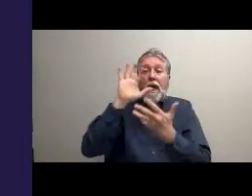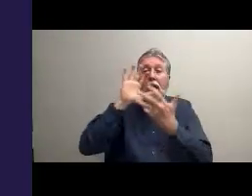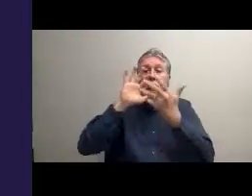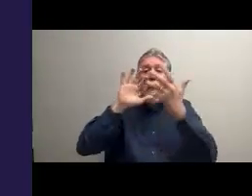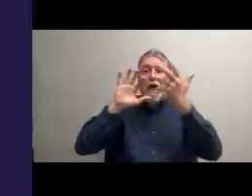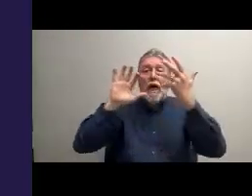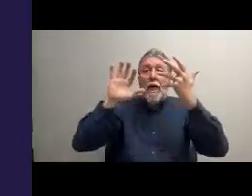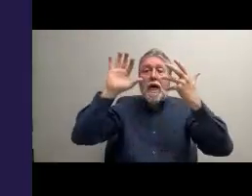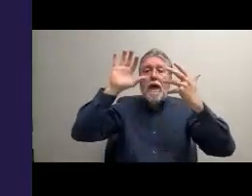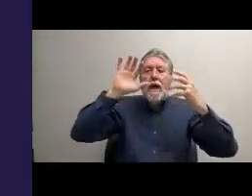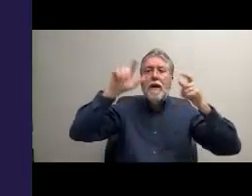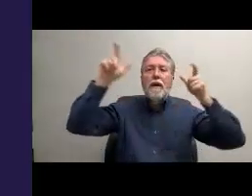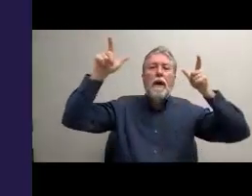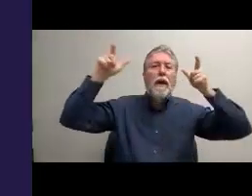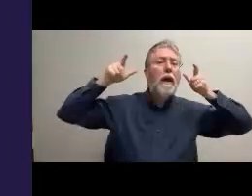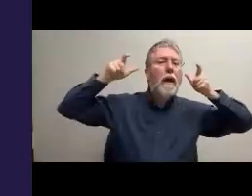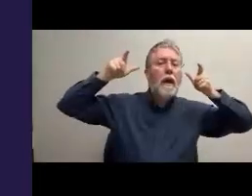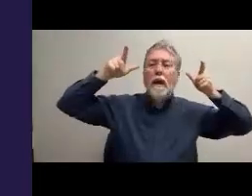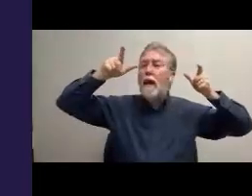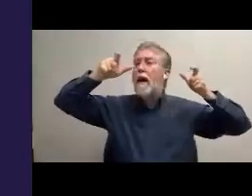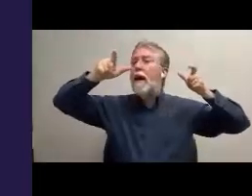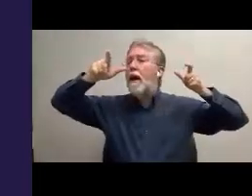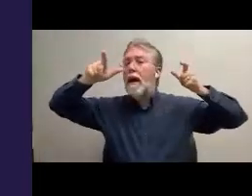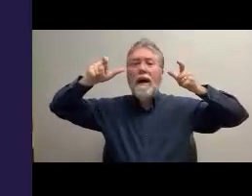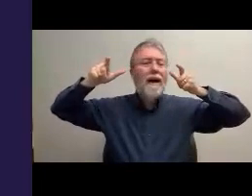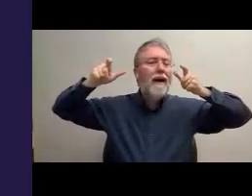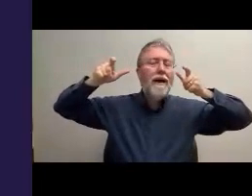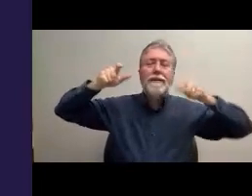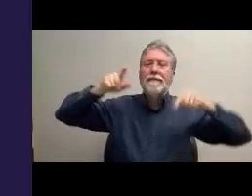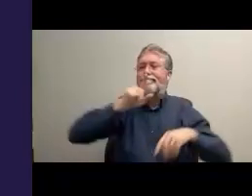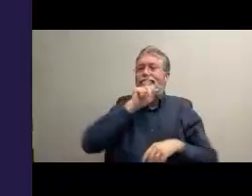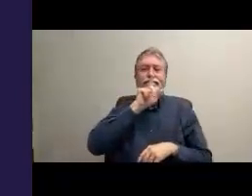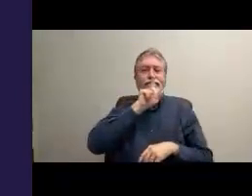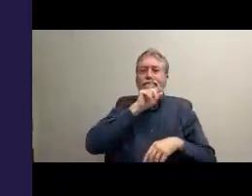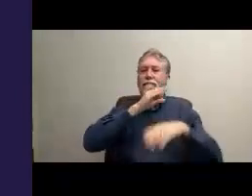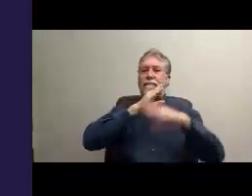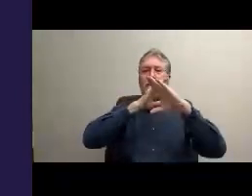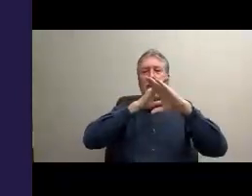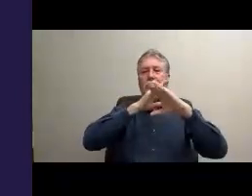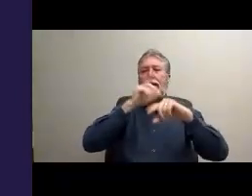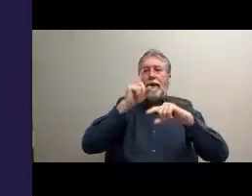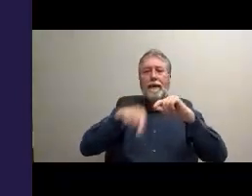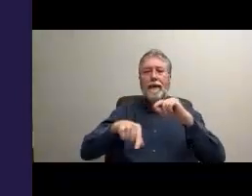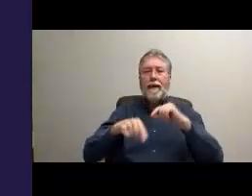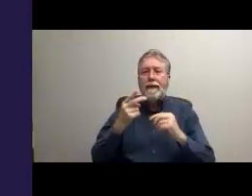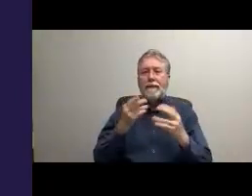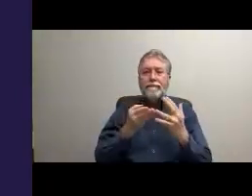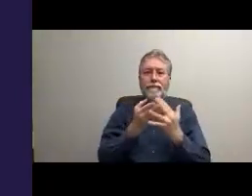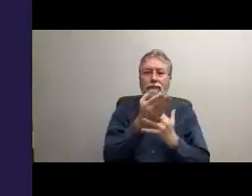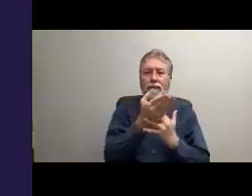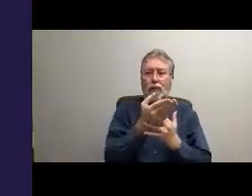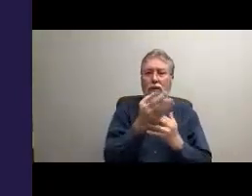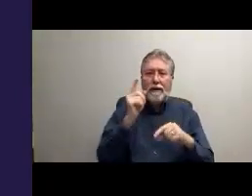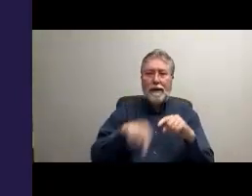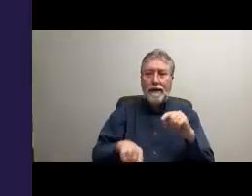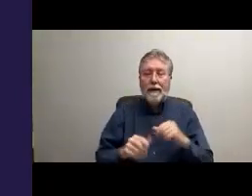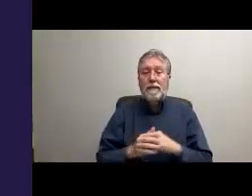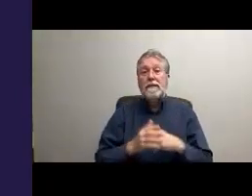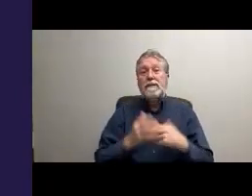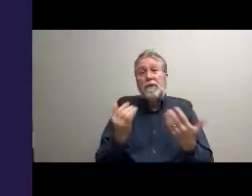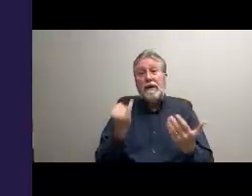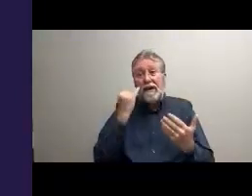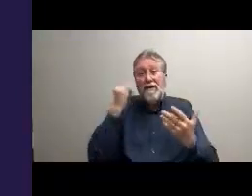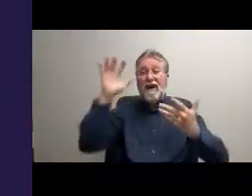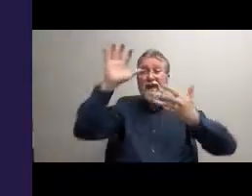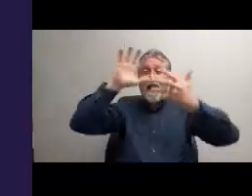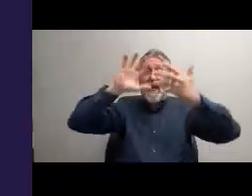y registrar un punto de datos. Así que si está nublado por un largo periodo, entonces desafortunadamente